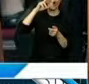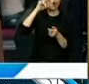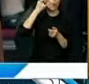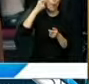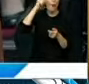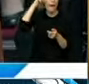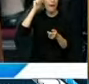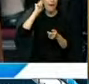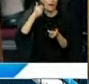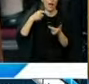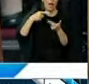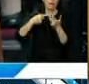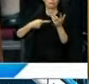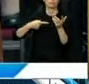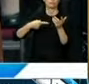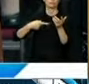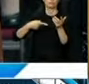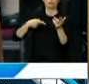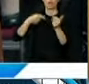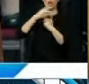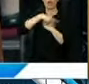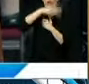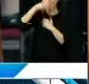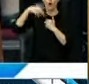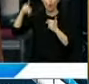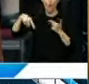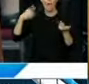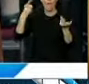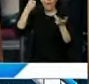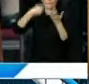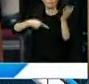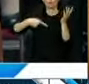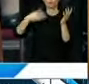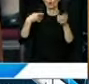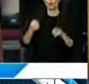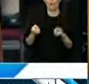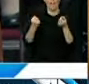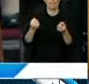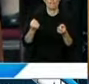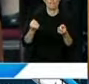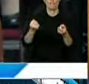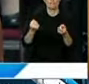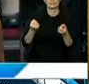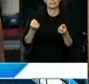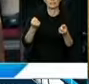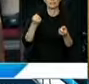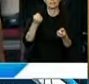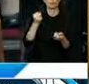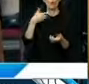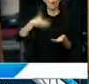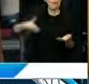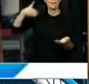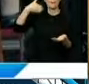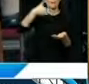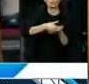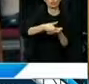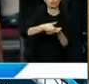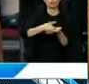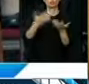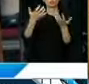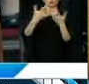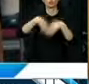el lugar sí eh quería quería agregar precisamente a lo que decía Gustavo me habían pasado exactamente la cantidad